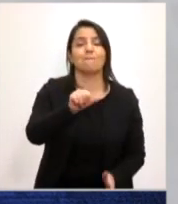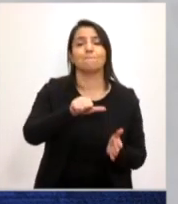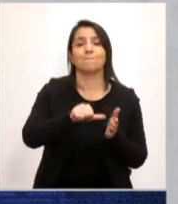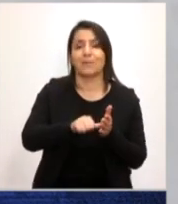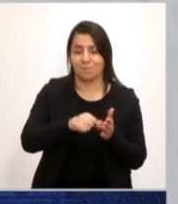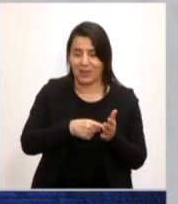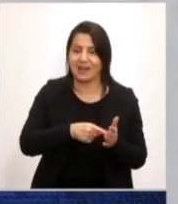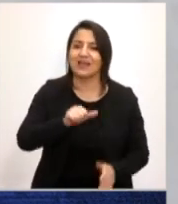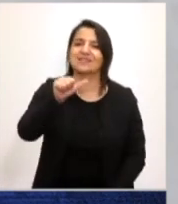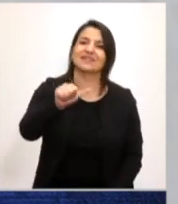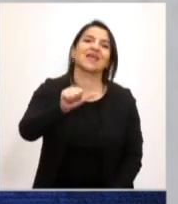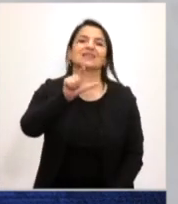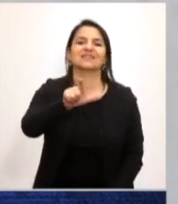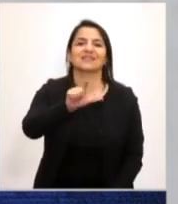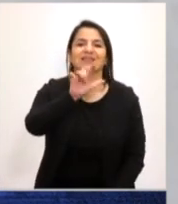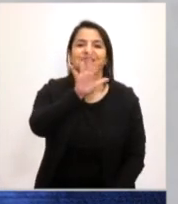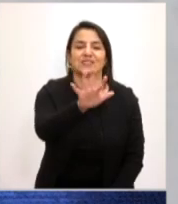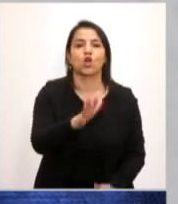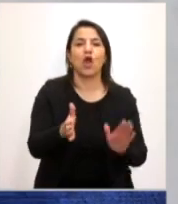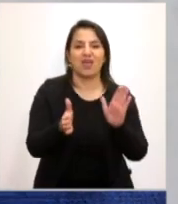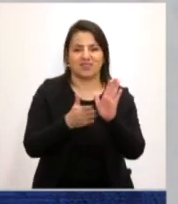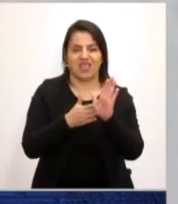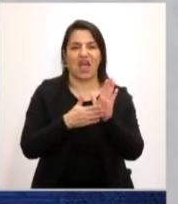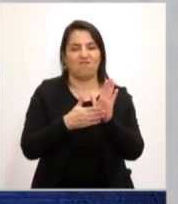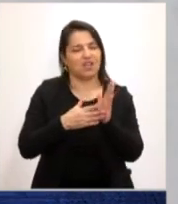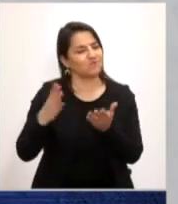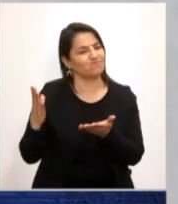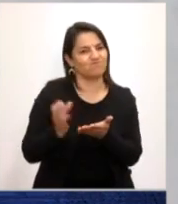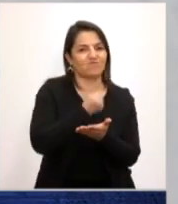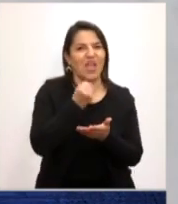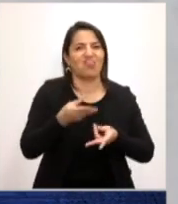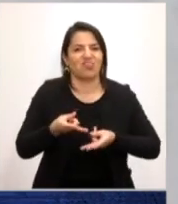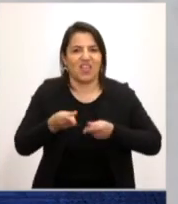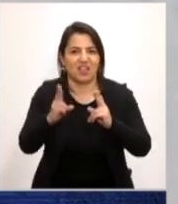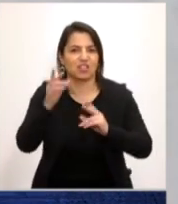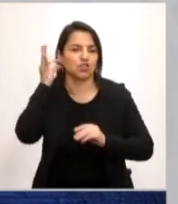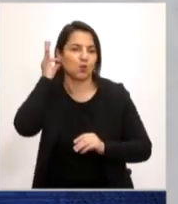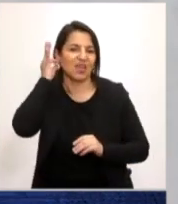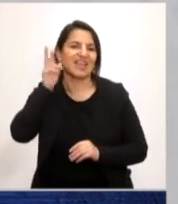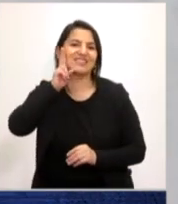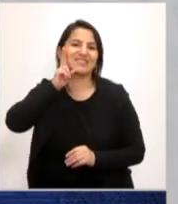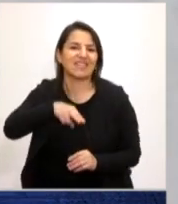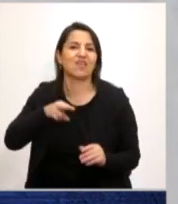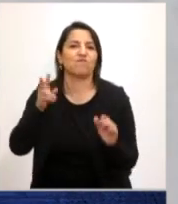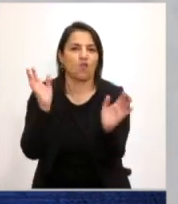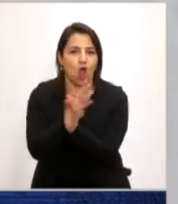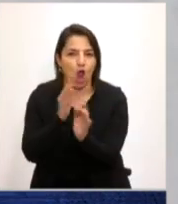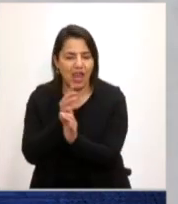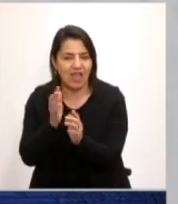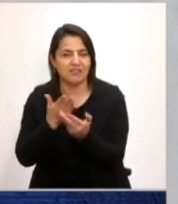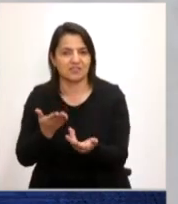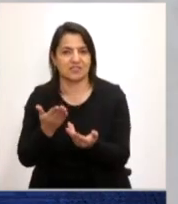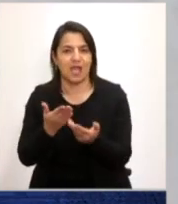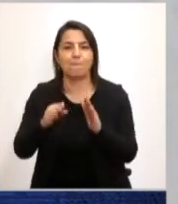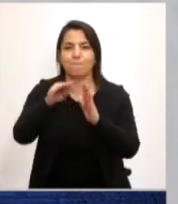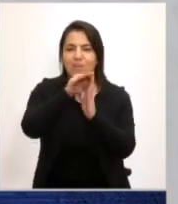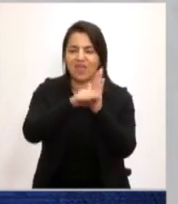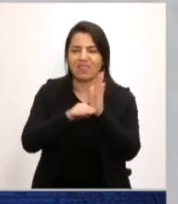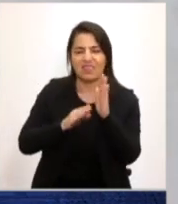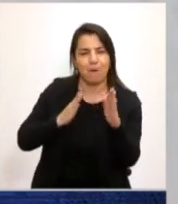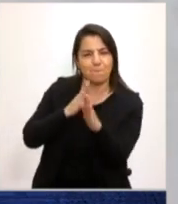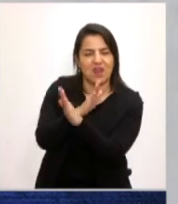21.675, que establece por fin el derecho de las mujeres a una vida libre de violencia, que establece medidas para